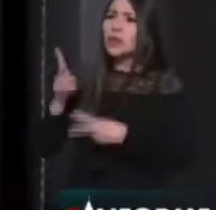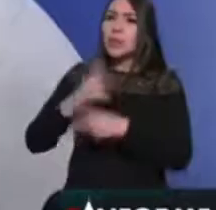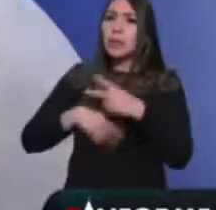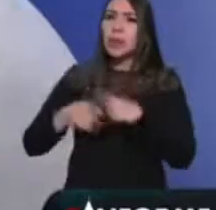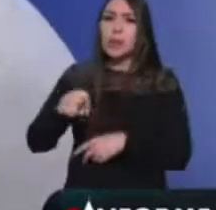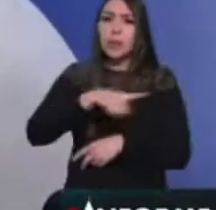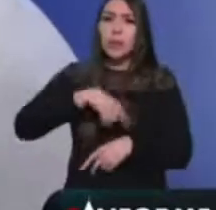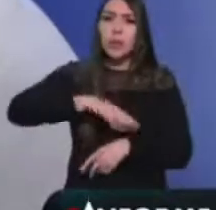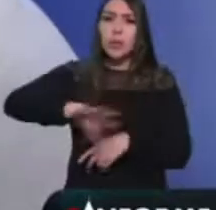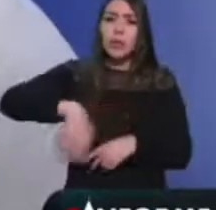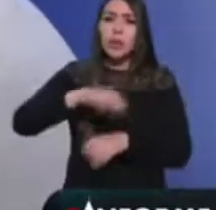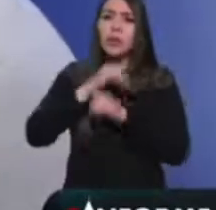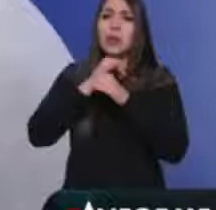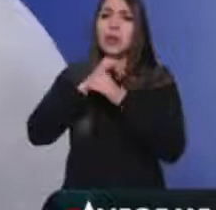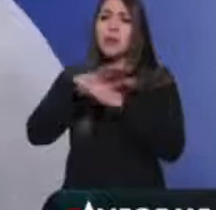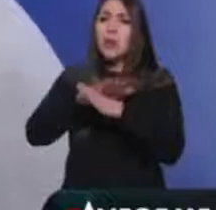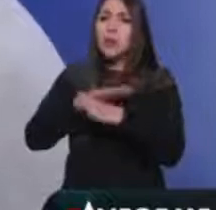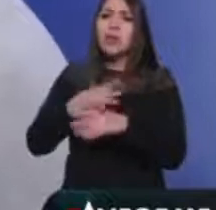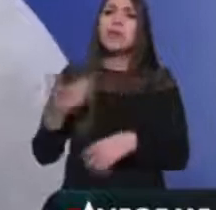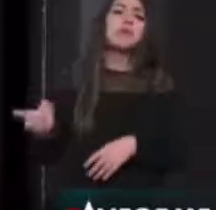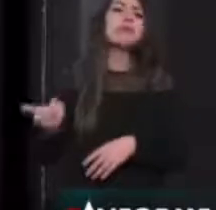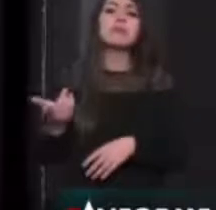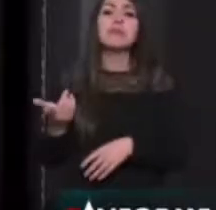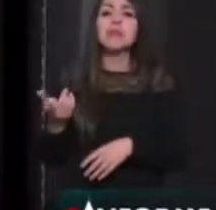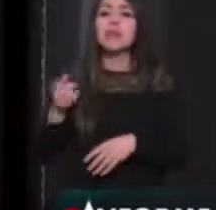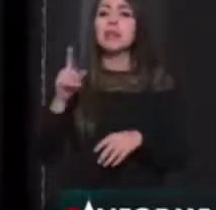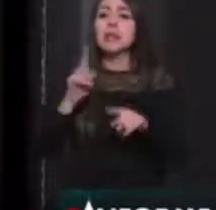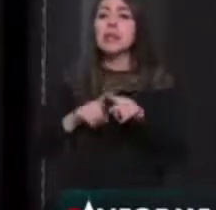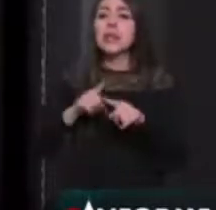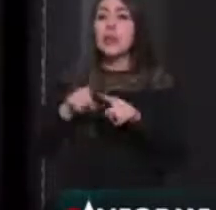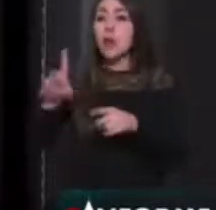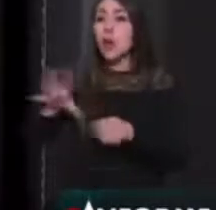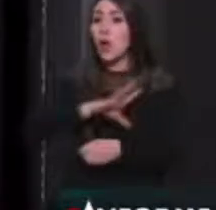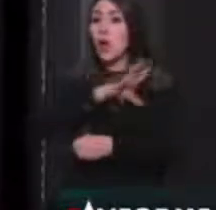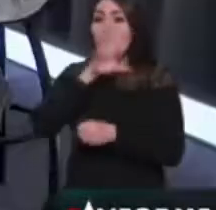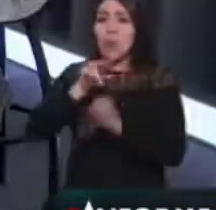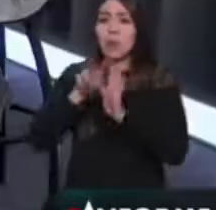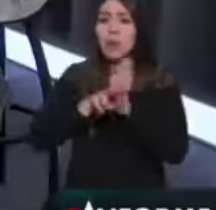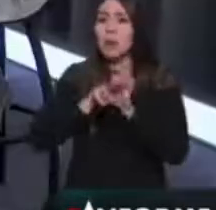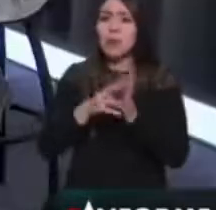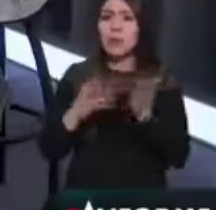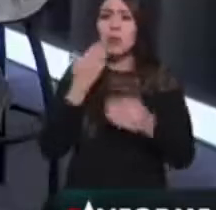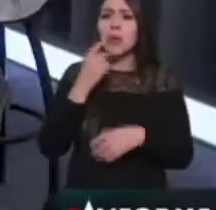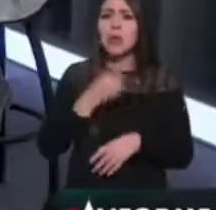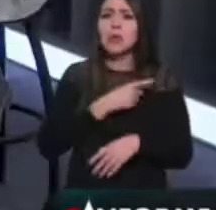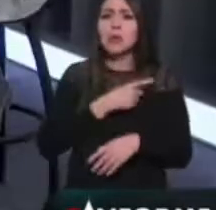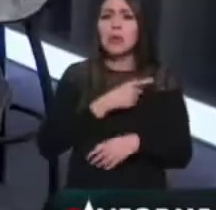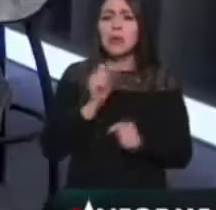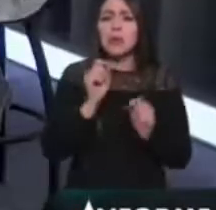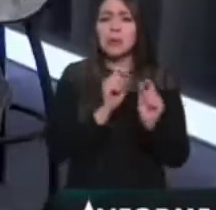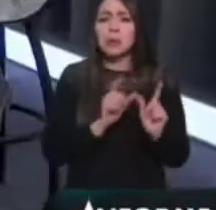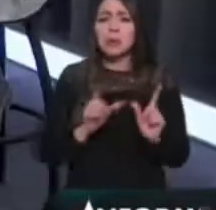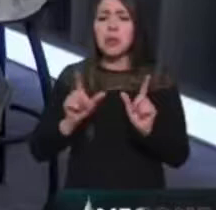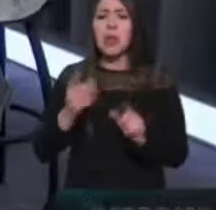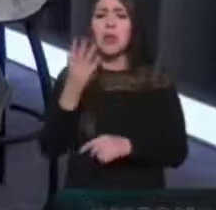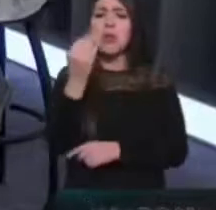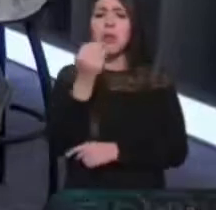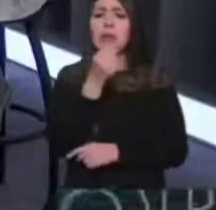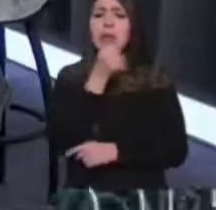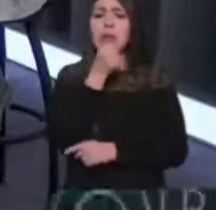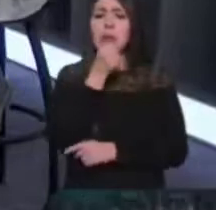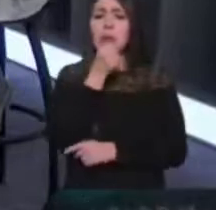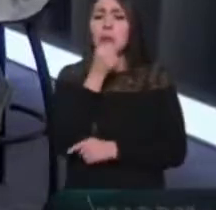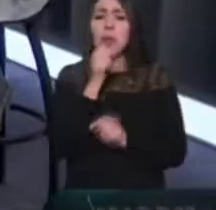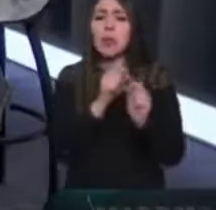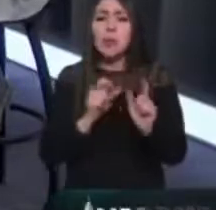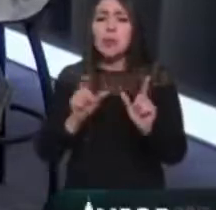¿No existe el video completo? Quien lo tomó subió 9 segundos. Nada más. Solo esa frase. Pues eso les bastaron, para crear una red de